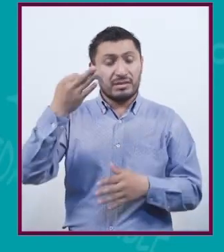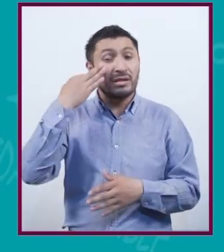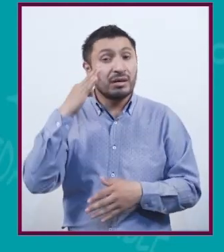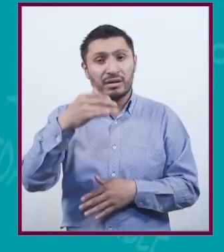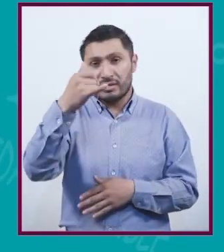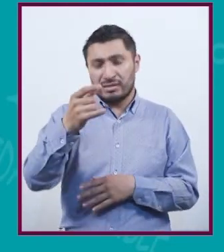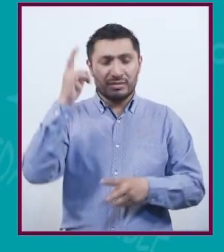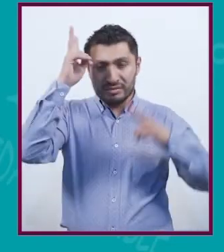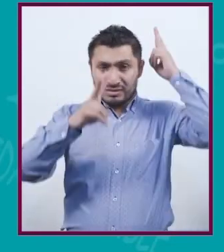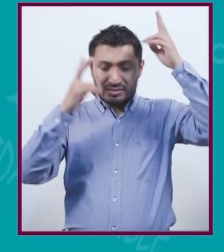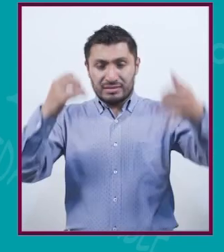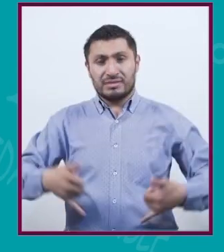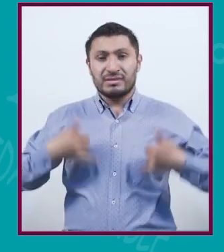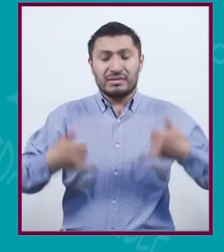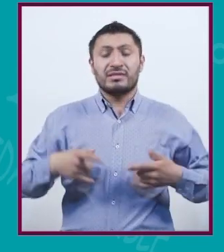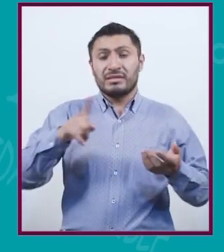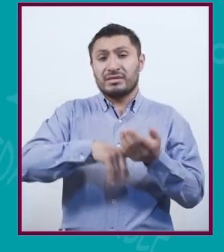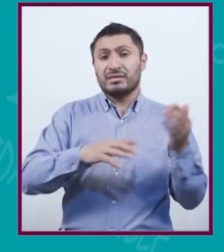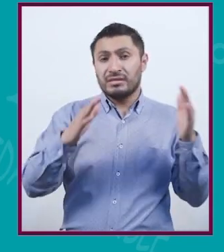en